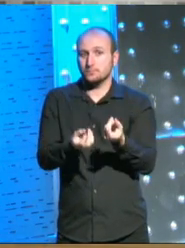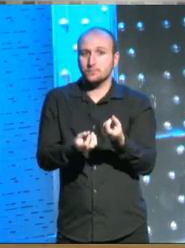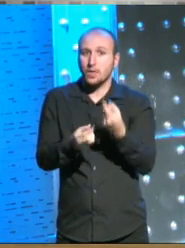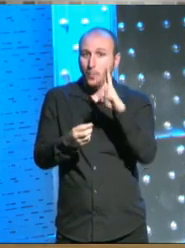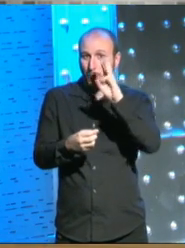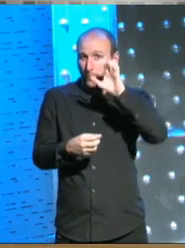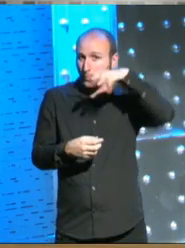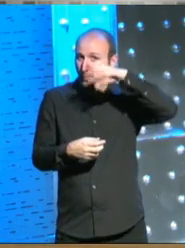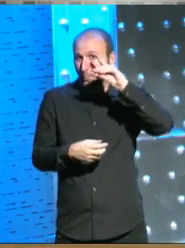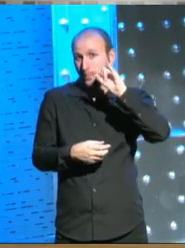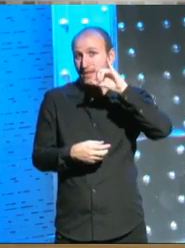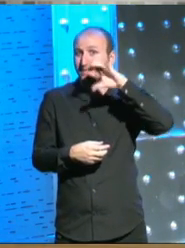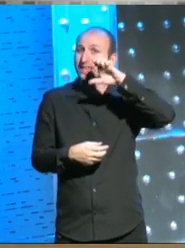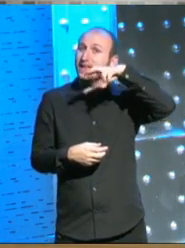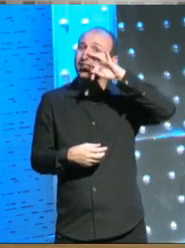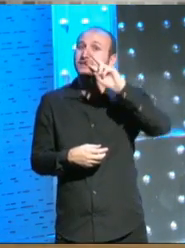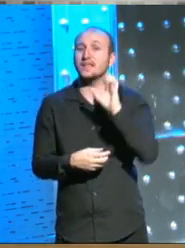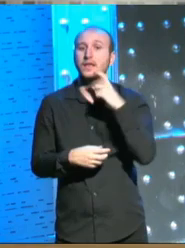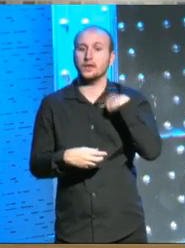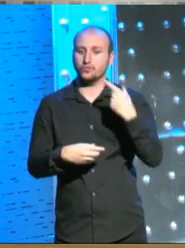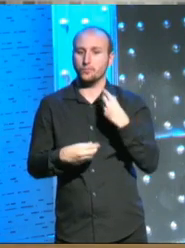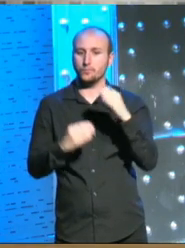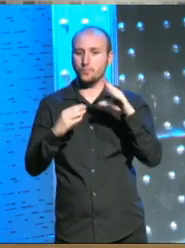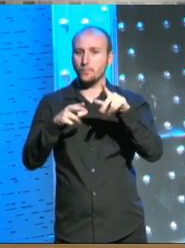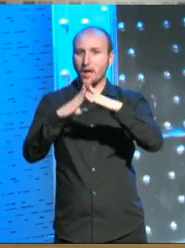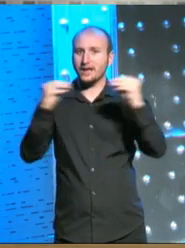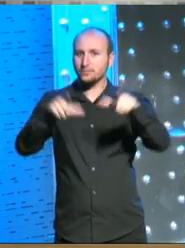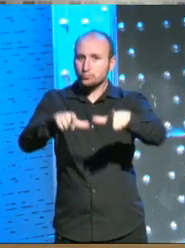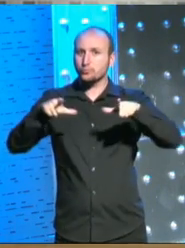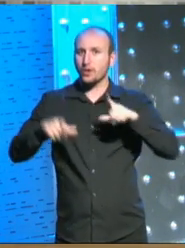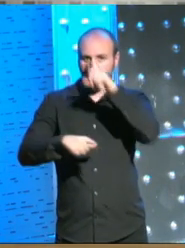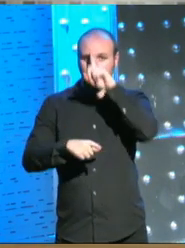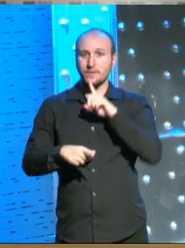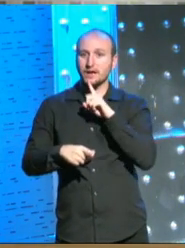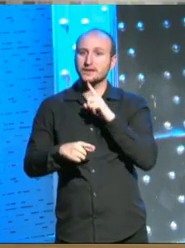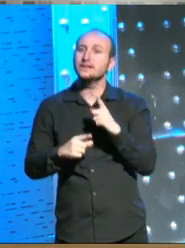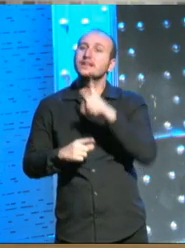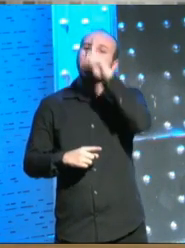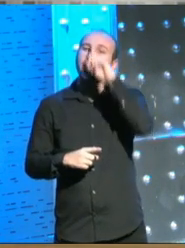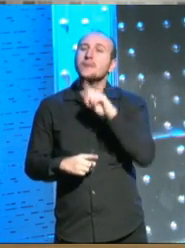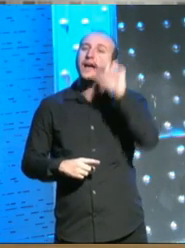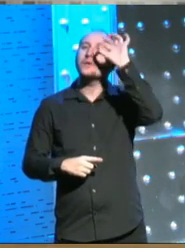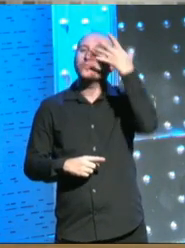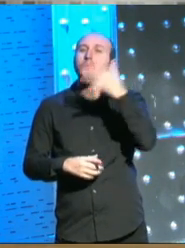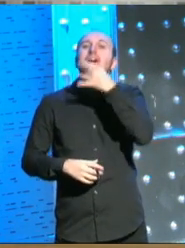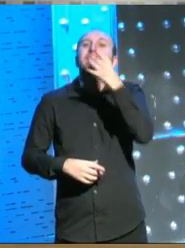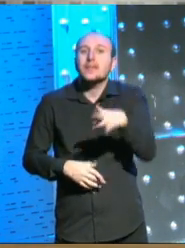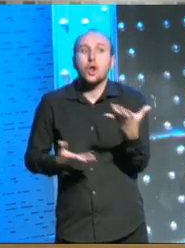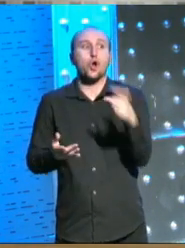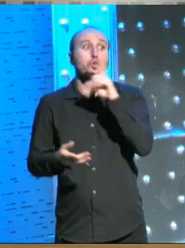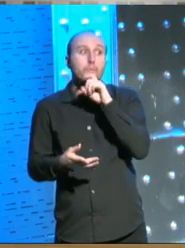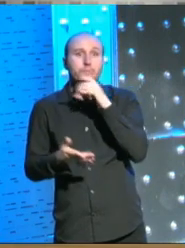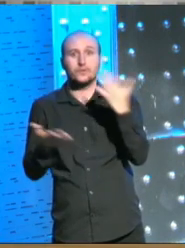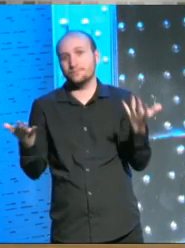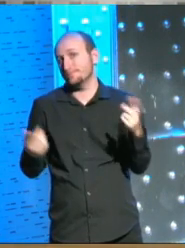temas, como yo, que soy catedrático de imagen, ¿no? ¿Cómo se inventó la imagen? ¿Quién inventó la imagen? No lo